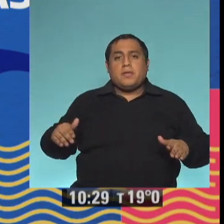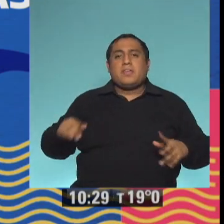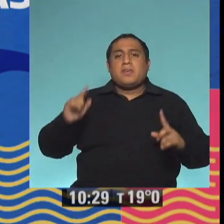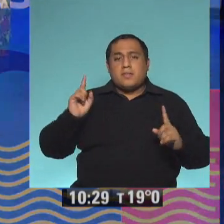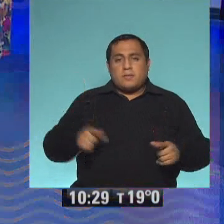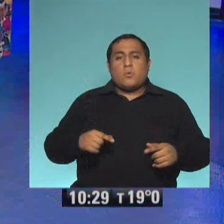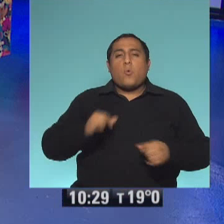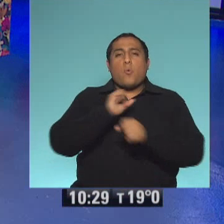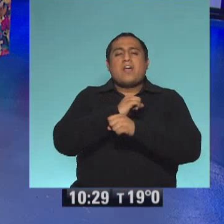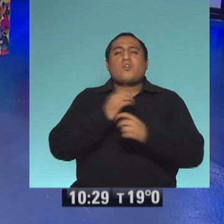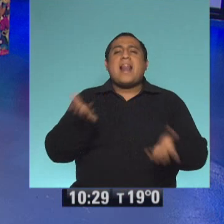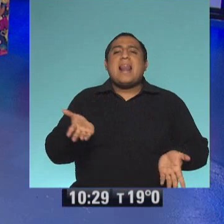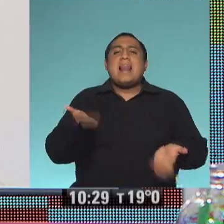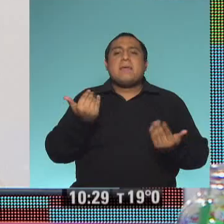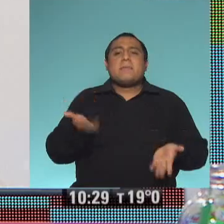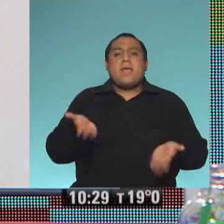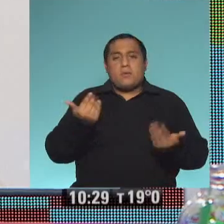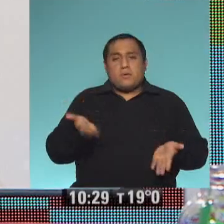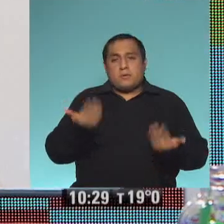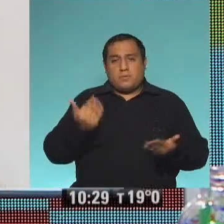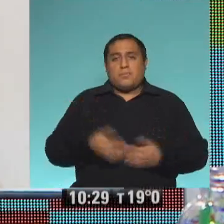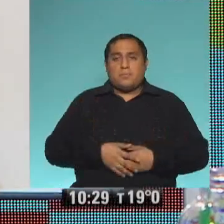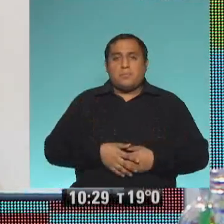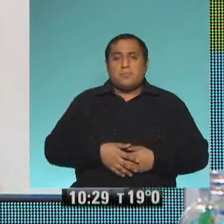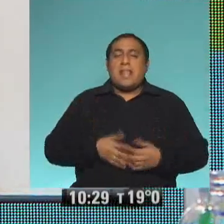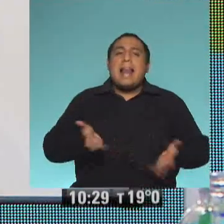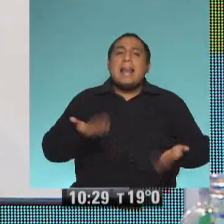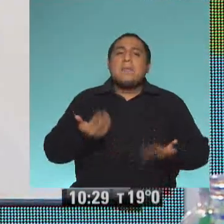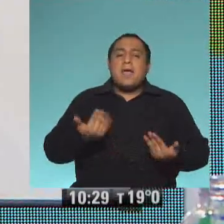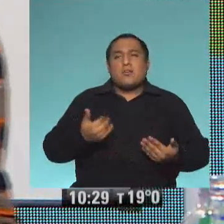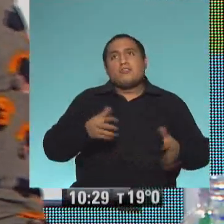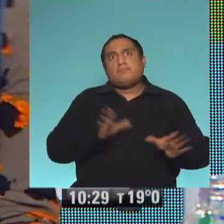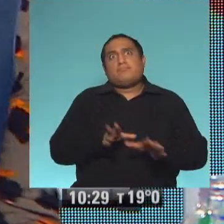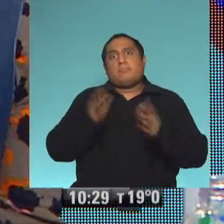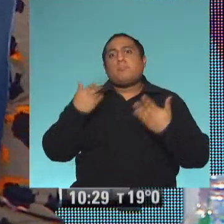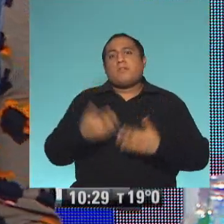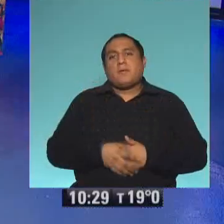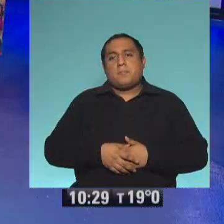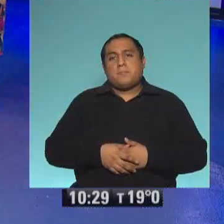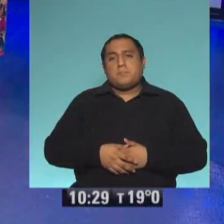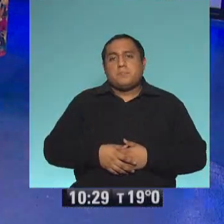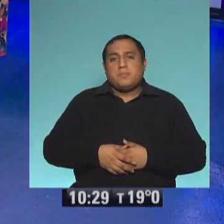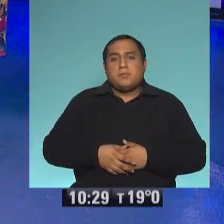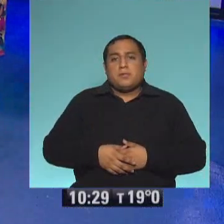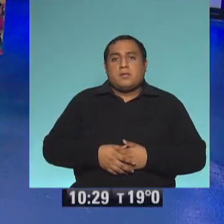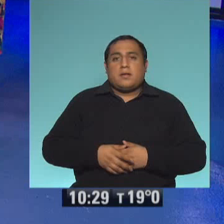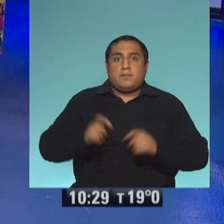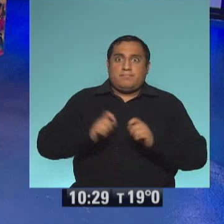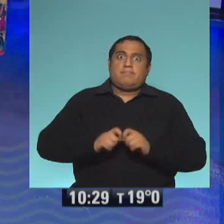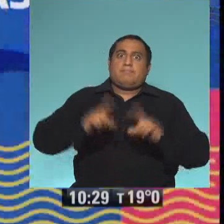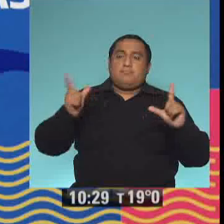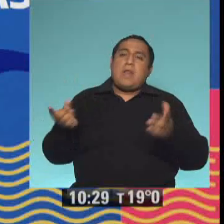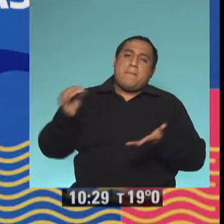huesos, muy livianos, que dijimos que eran huesos huecos, huesos huecos. Eso son muy livianos. ¿Sí? Perfecto. O sea, les ponemos una vez más la plaquita para que la